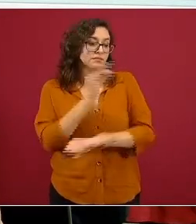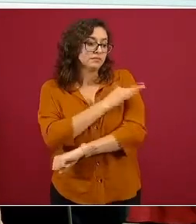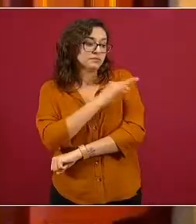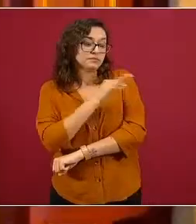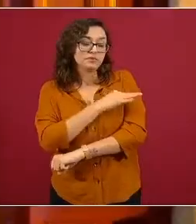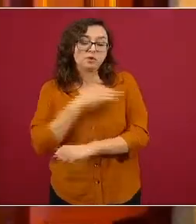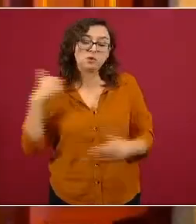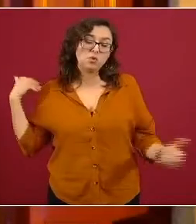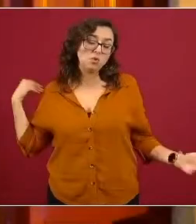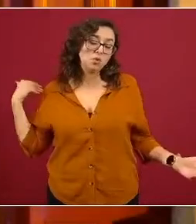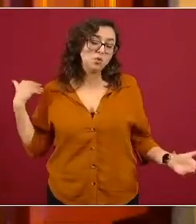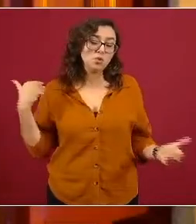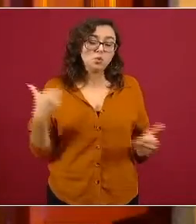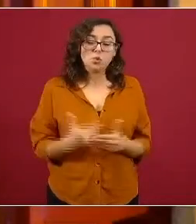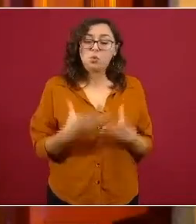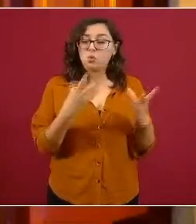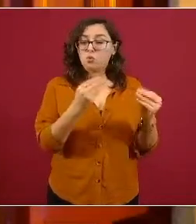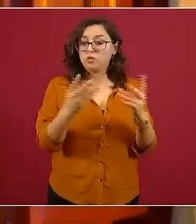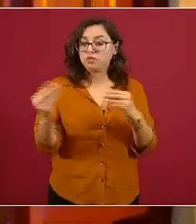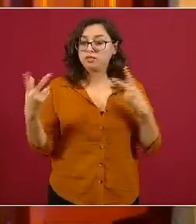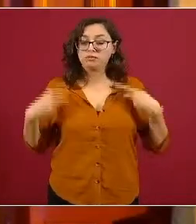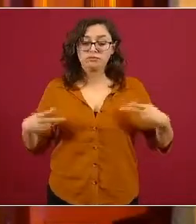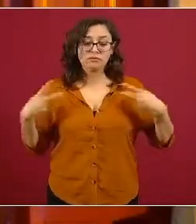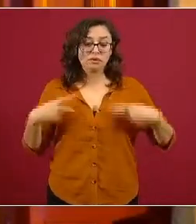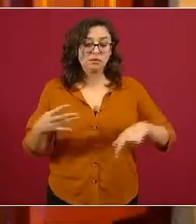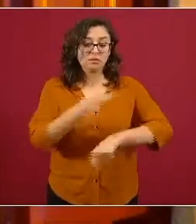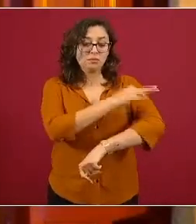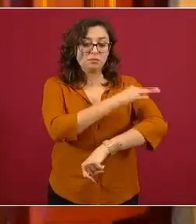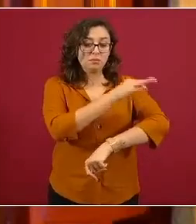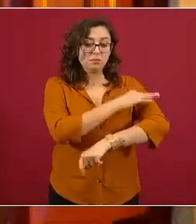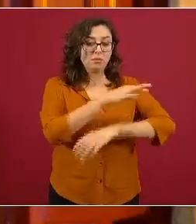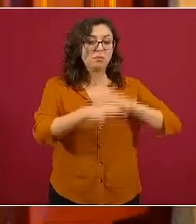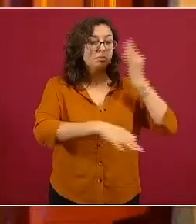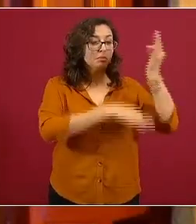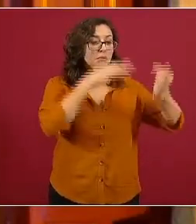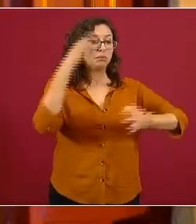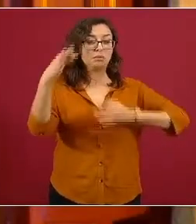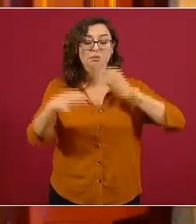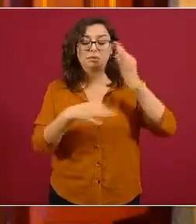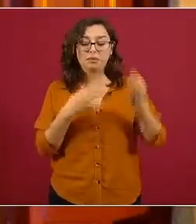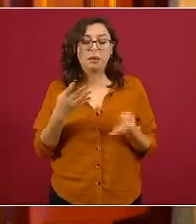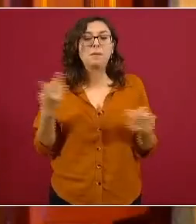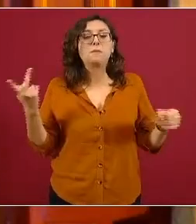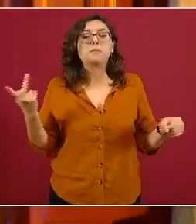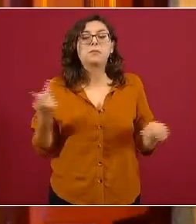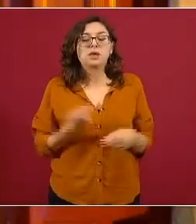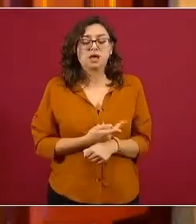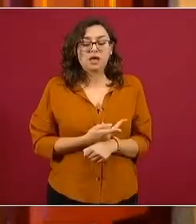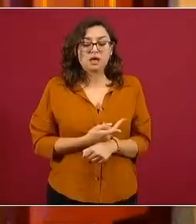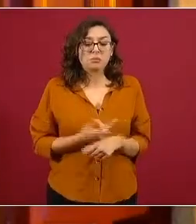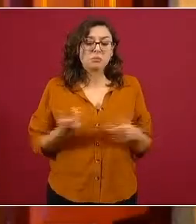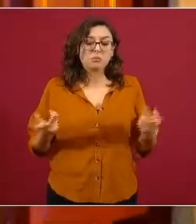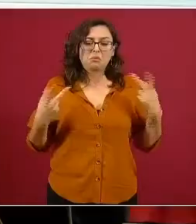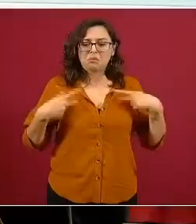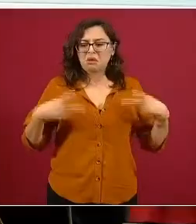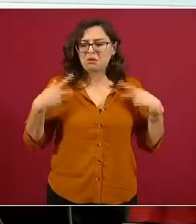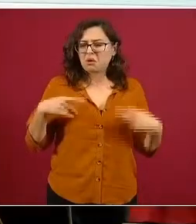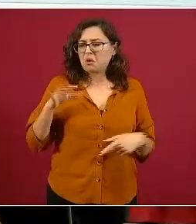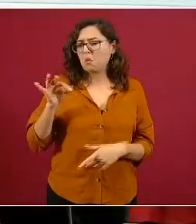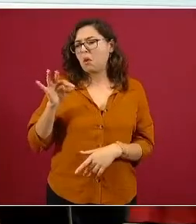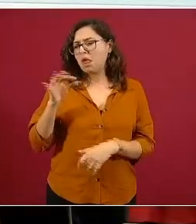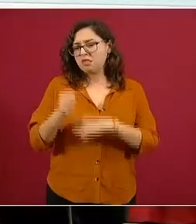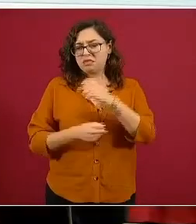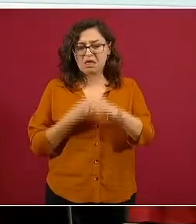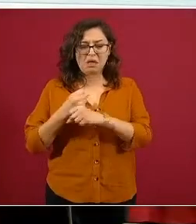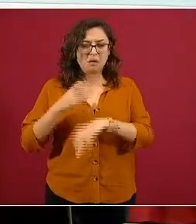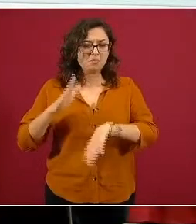distintos grupos poblacionales, se han hecho muchas acciones masivas, de tal forma que la probabilidad que una persona de 40 y más años